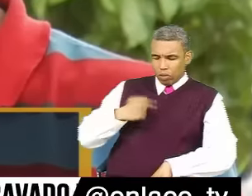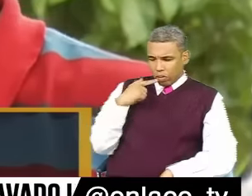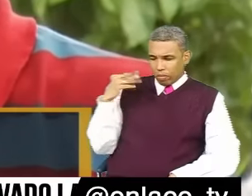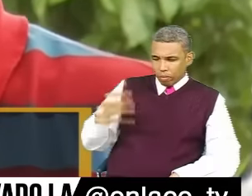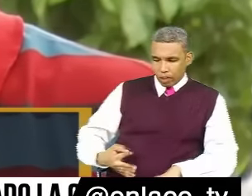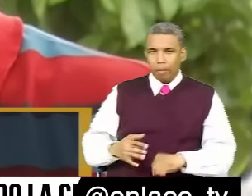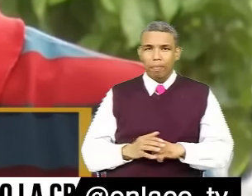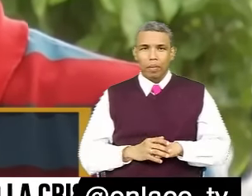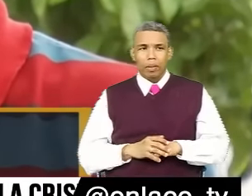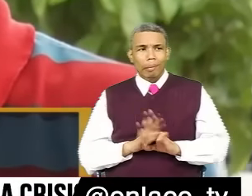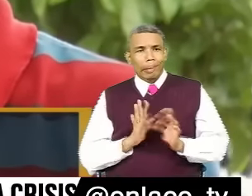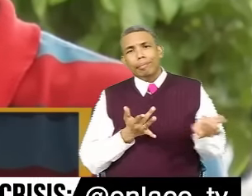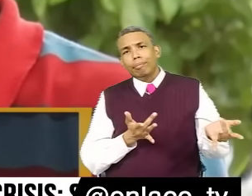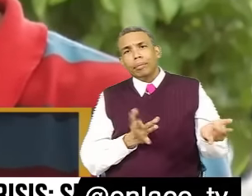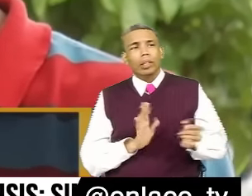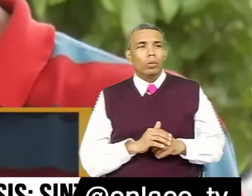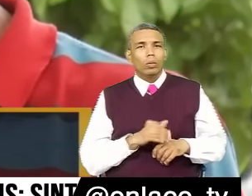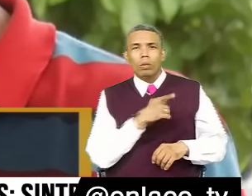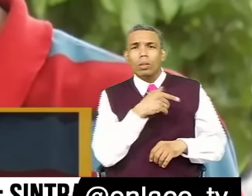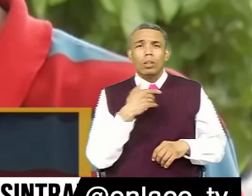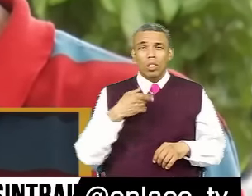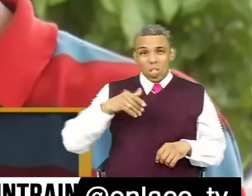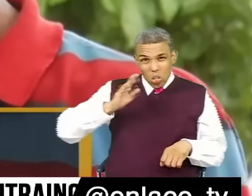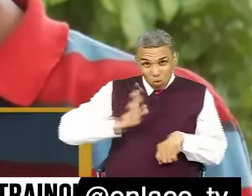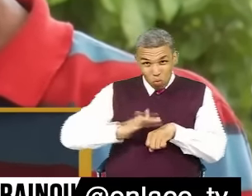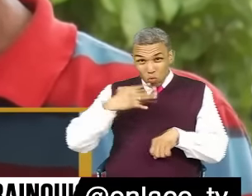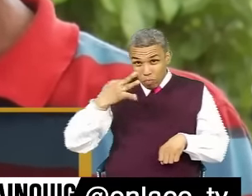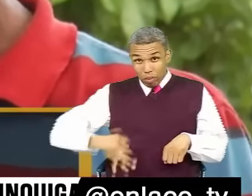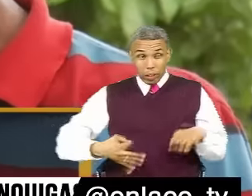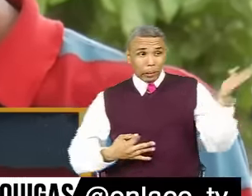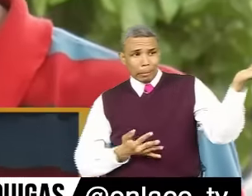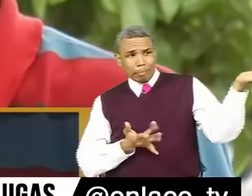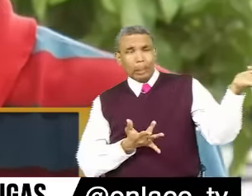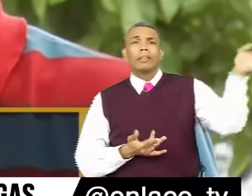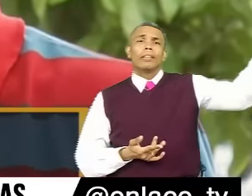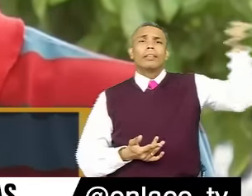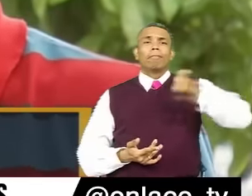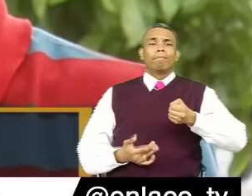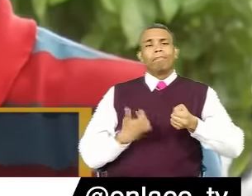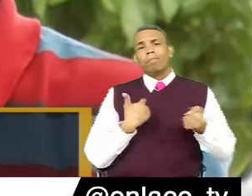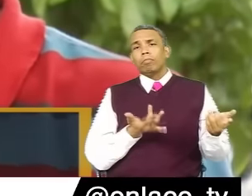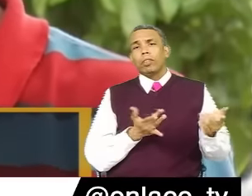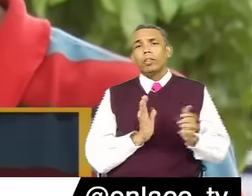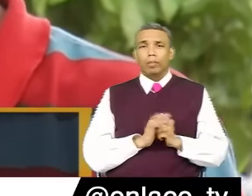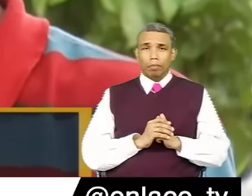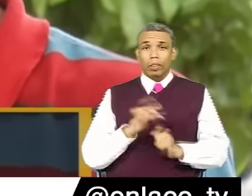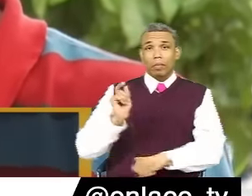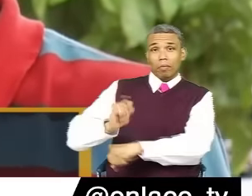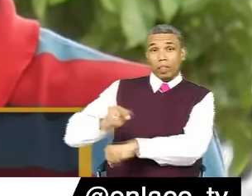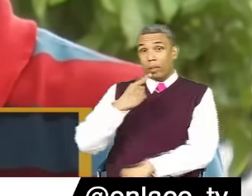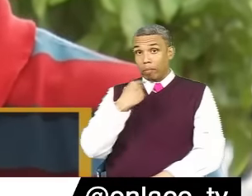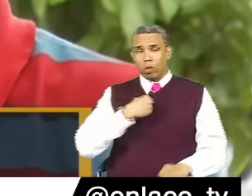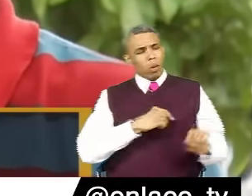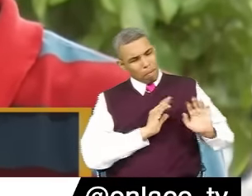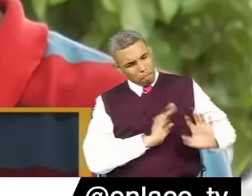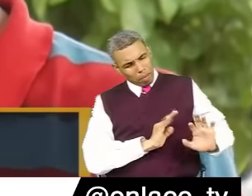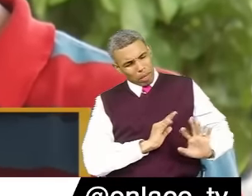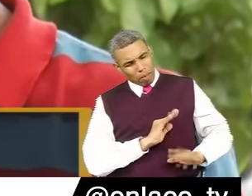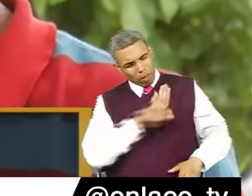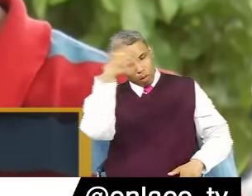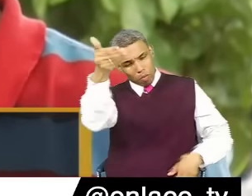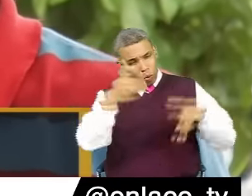y hasta lo pronto no nos han traído ese muchacho que viene a declarar, y nosotros estamos en una situación muy crimen, muy crítica para nosotros estar en esto,